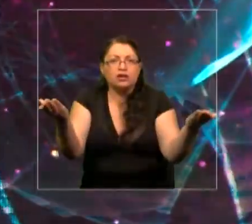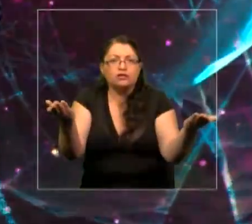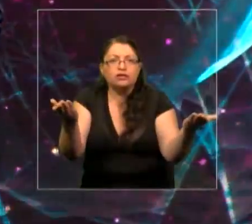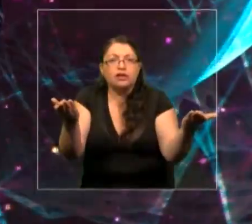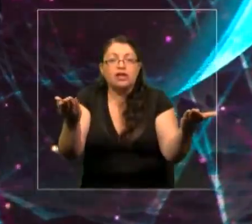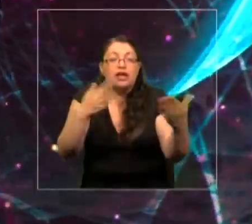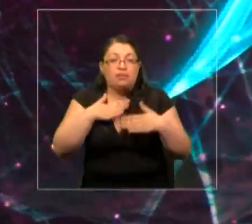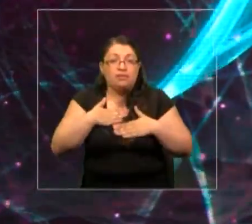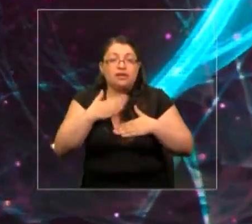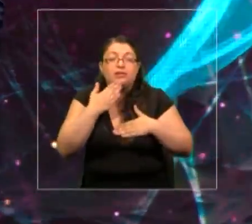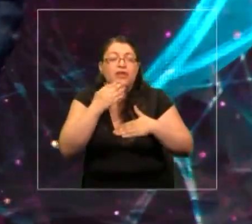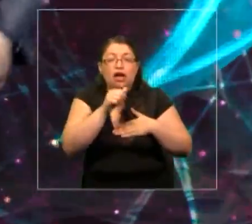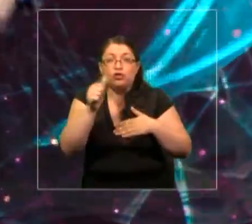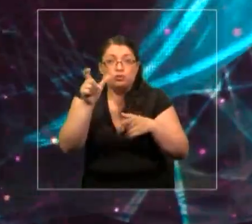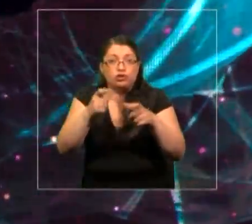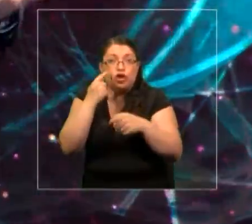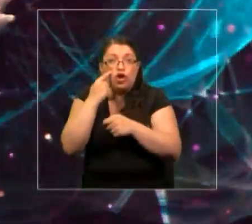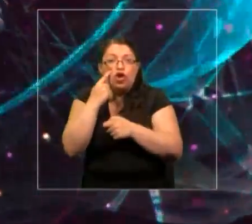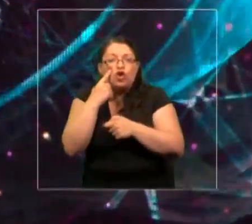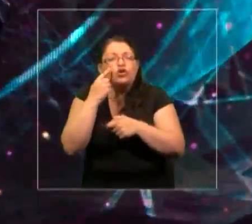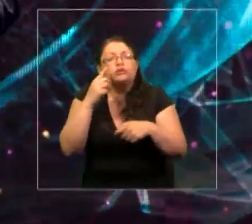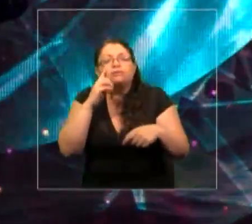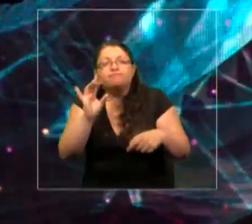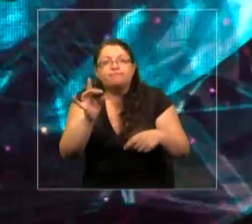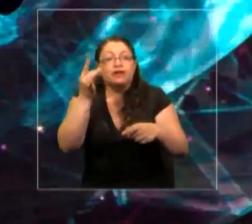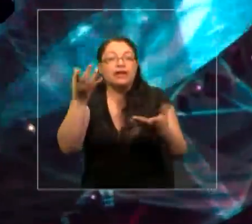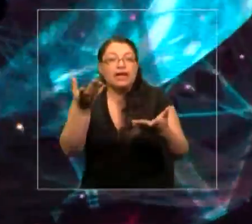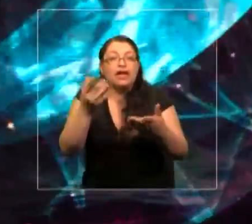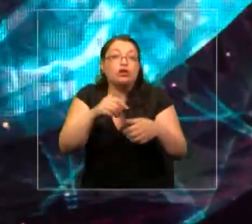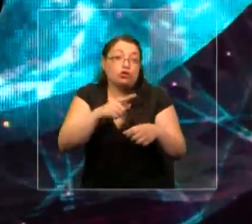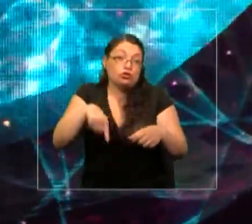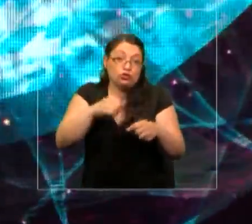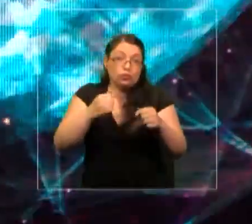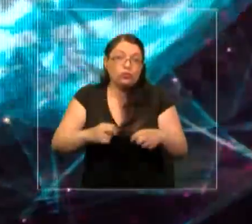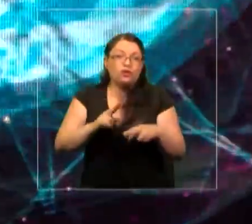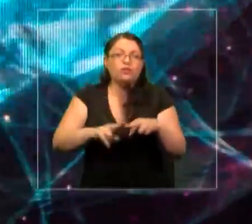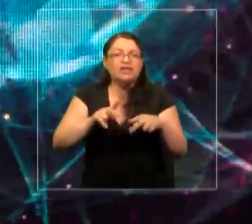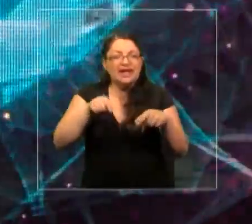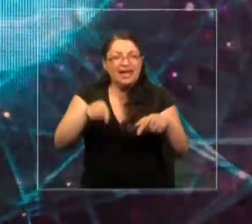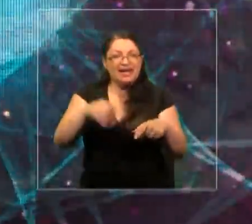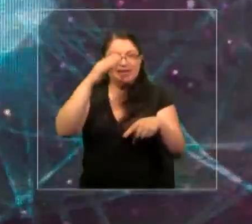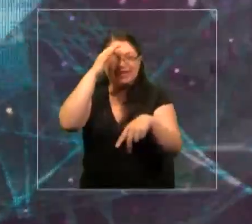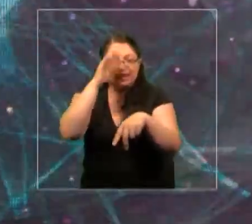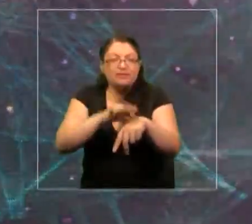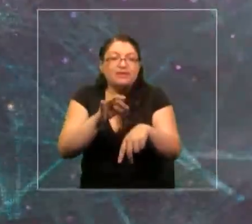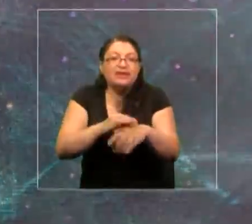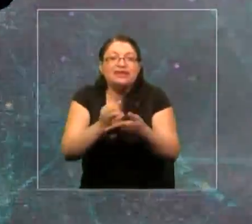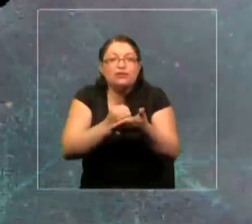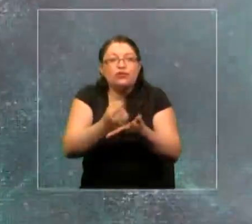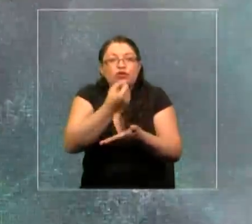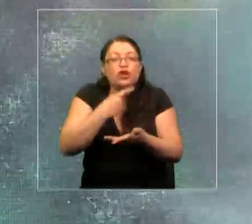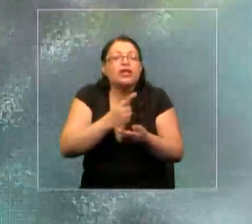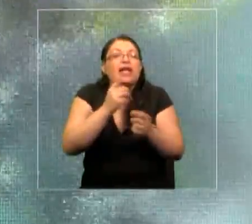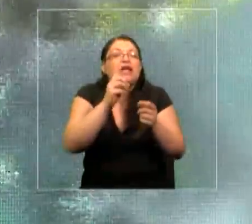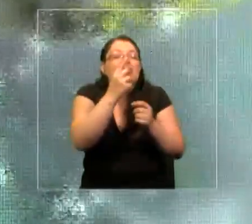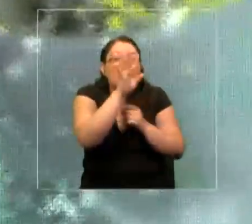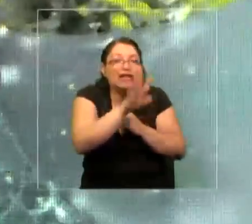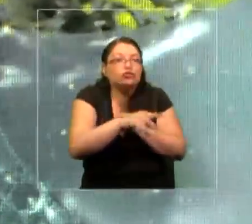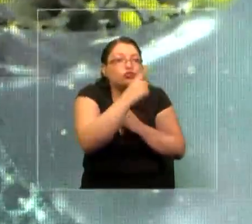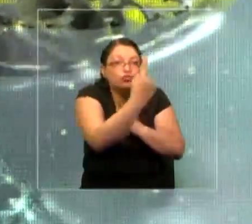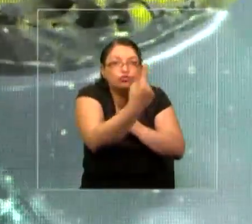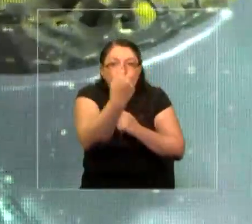nuestros conocidos, nos hemos dado cuenta que lo que podemos hacer es esta medicina de precisión, personalizar el tratamiento en